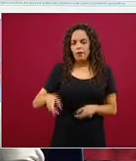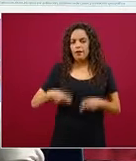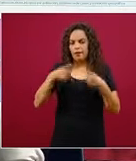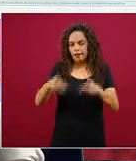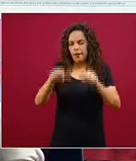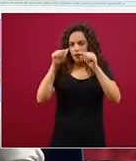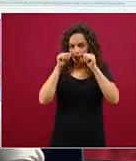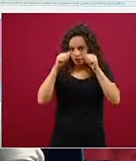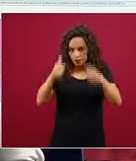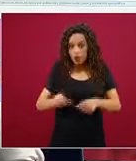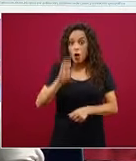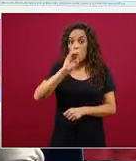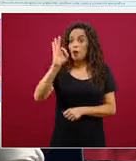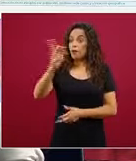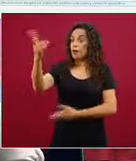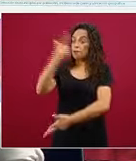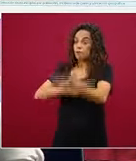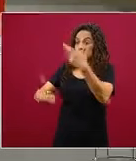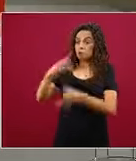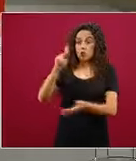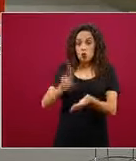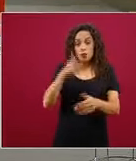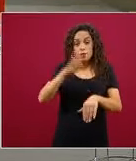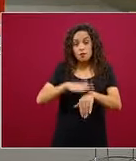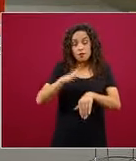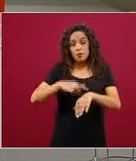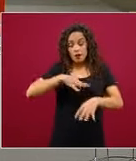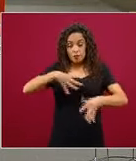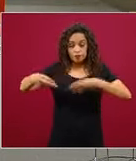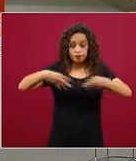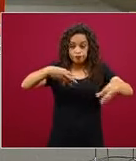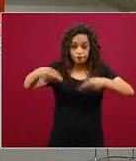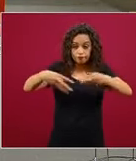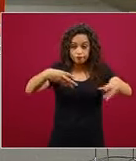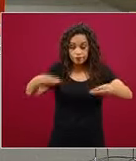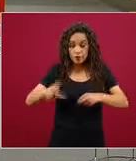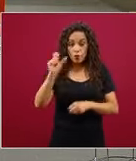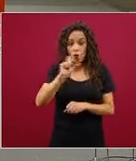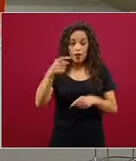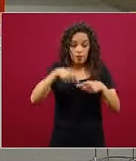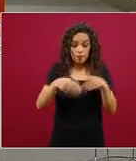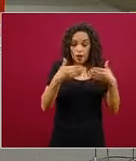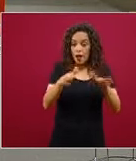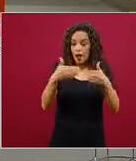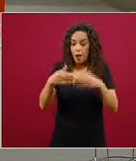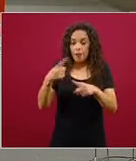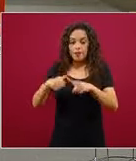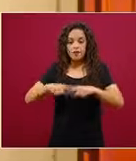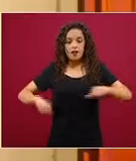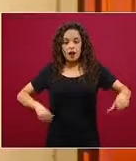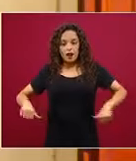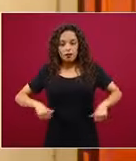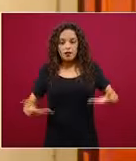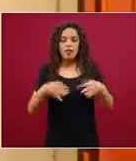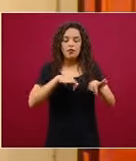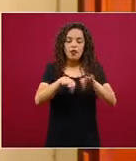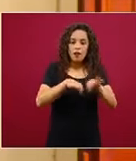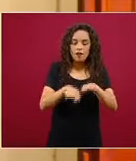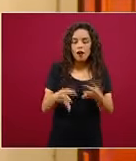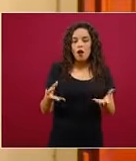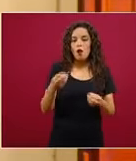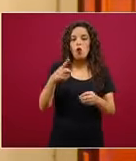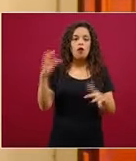darse cuando se realiza la apertura de actividades, cuando se reabre las dinámicas en el